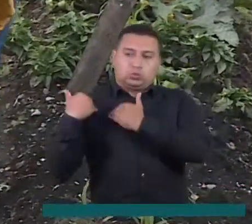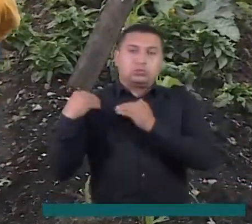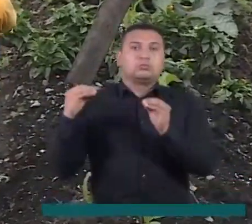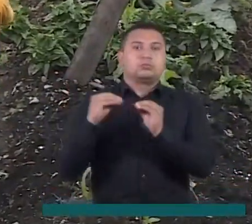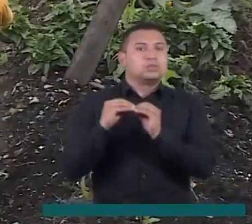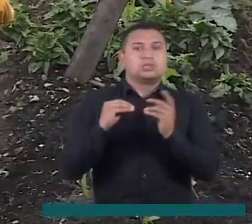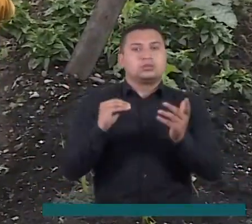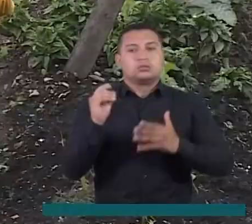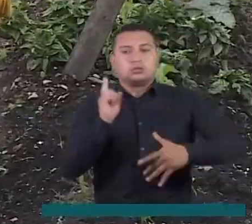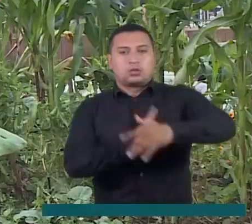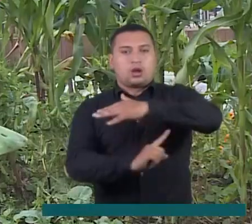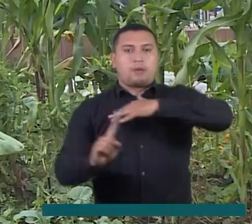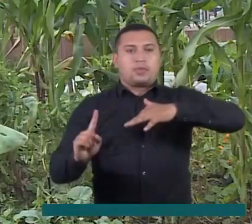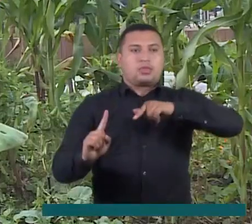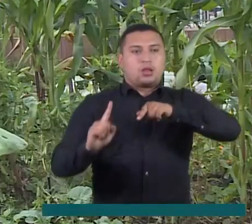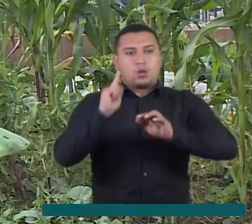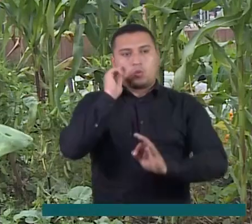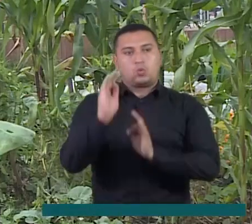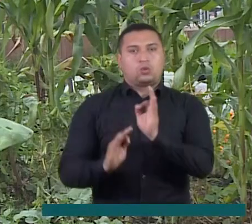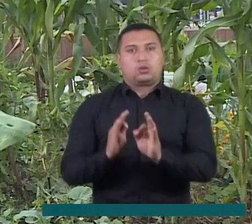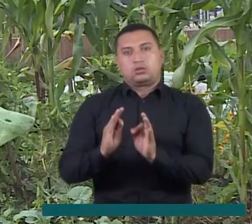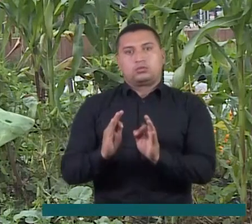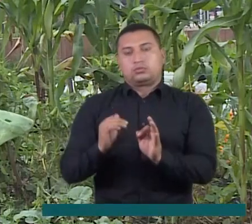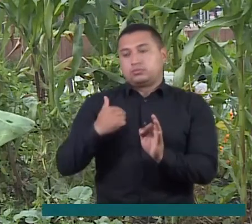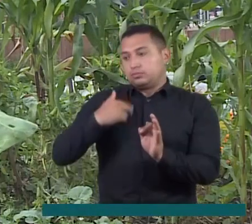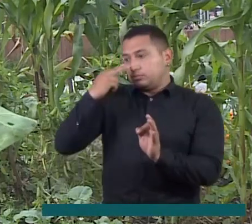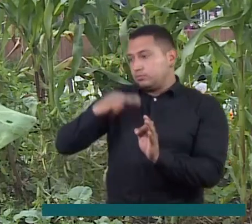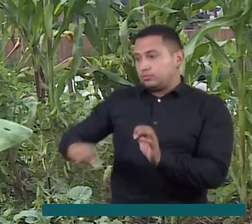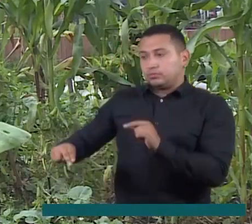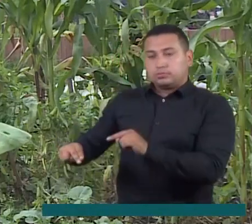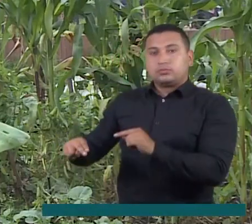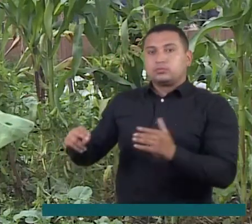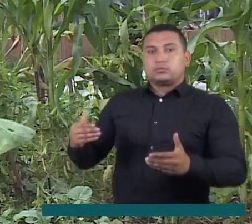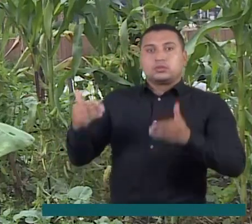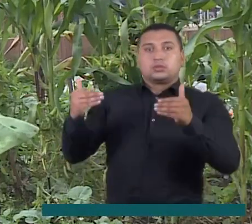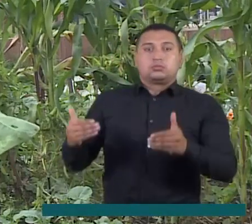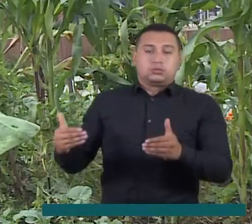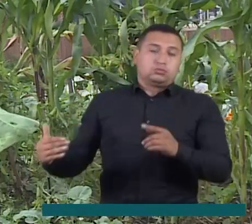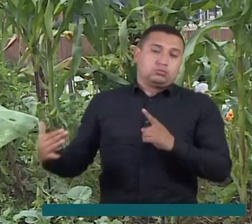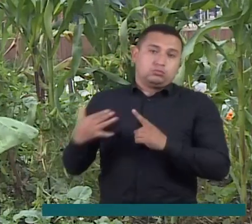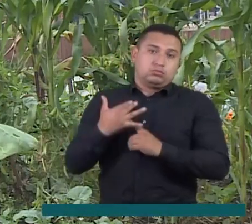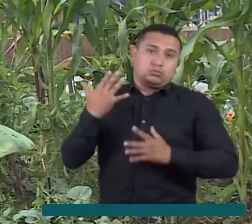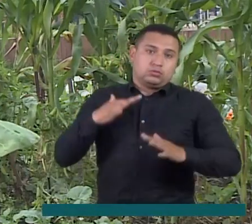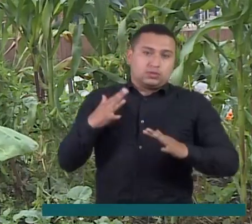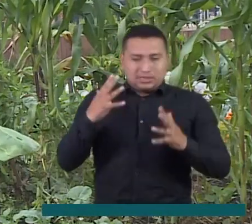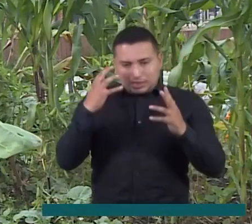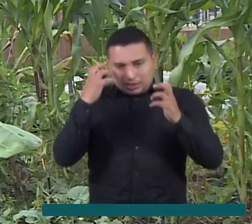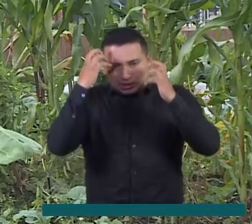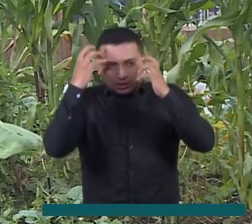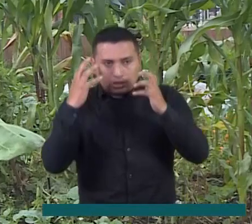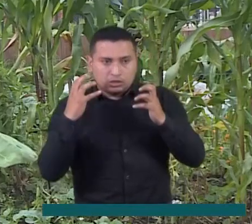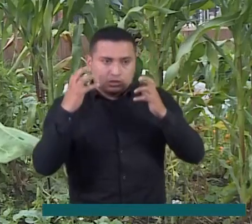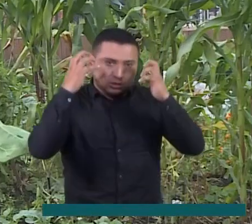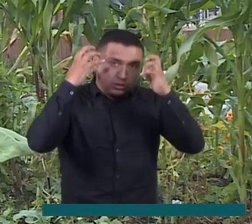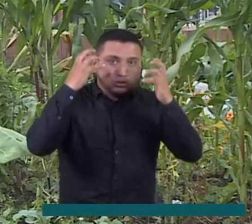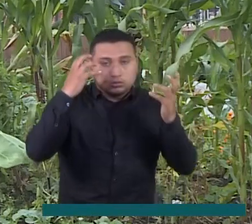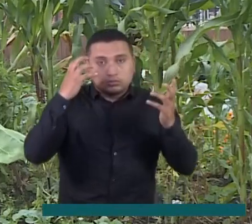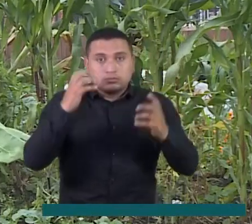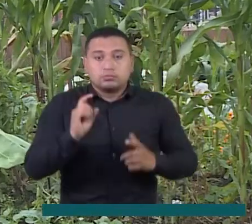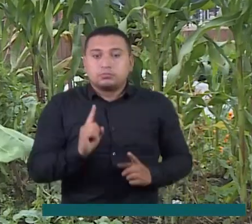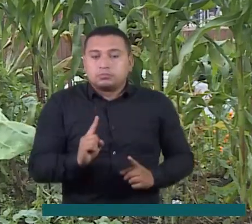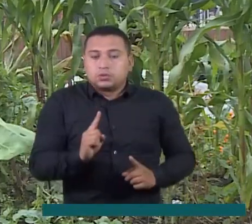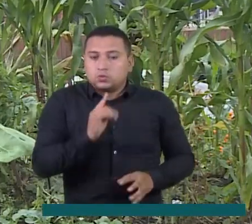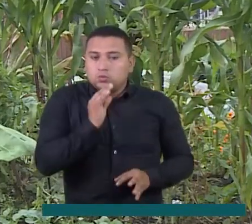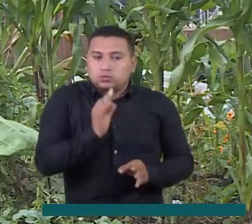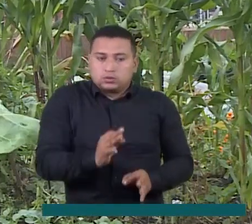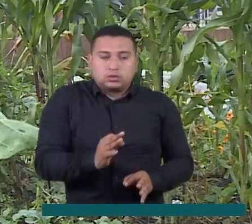El estar uno con un niño con discapacidad es un poco estresante, pero en sí un oficio es algo